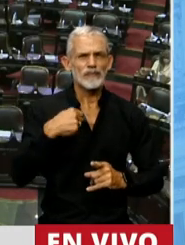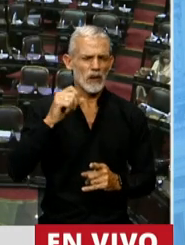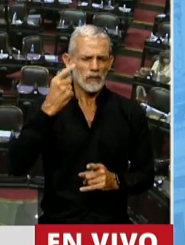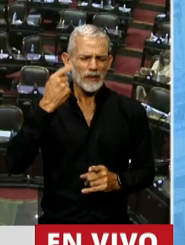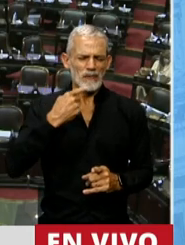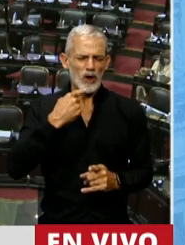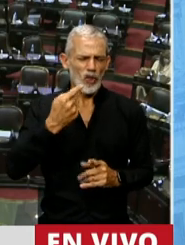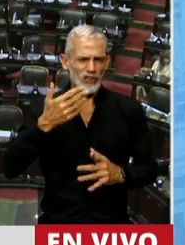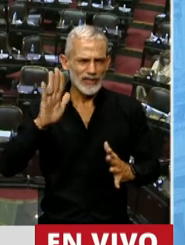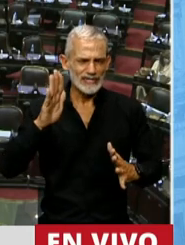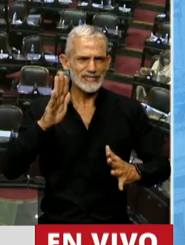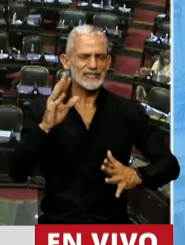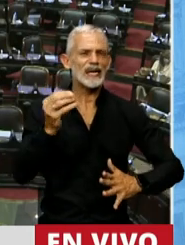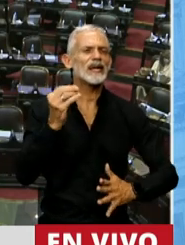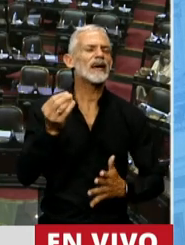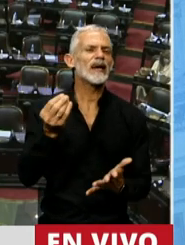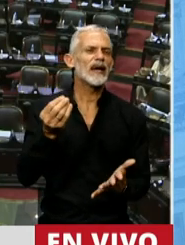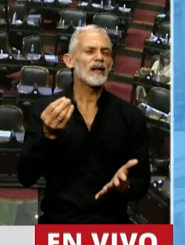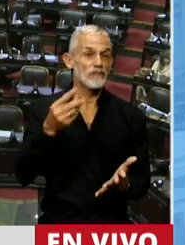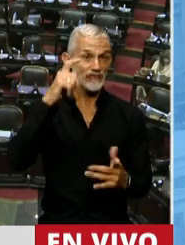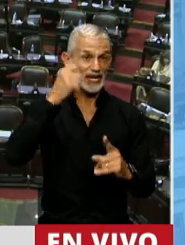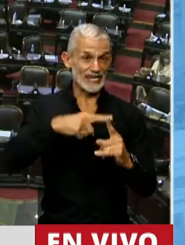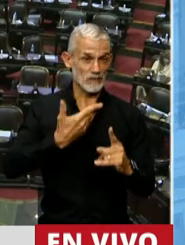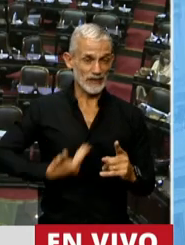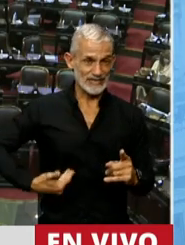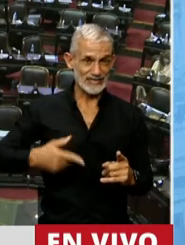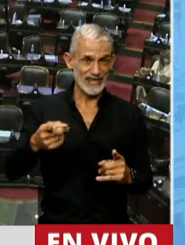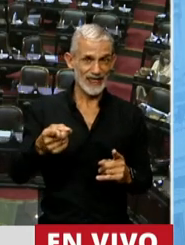que dicen es que la expresidenta